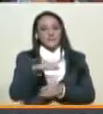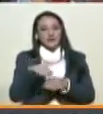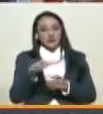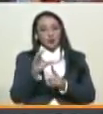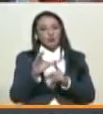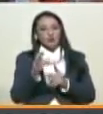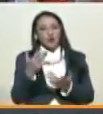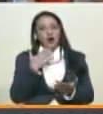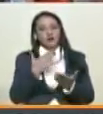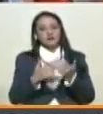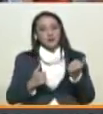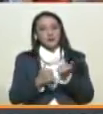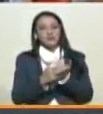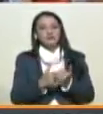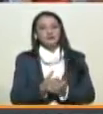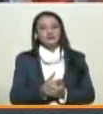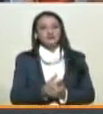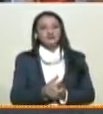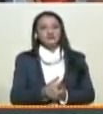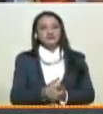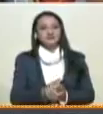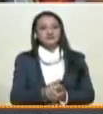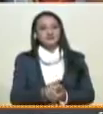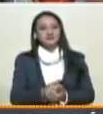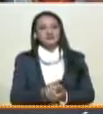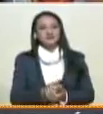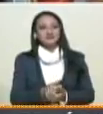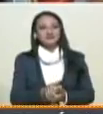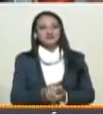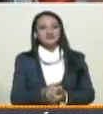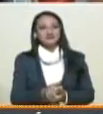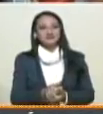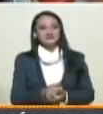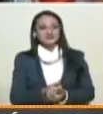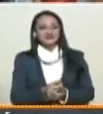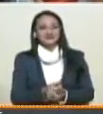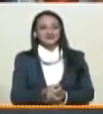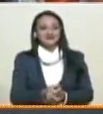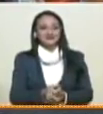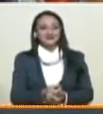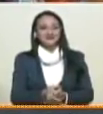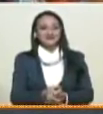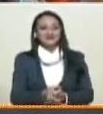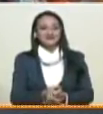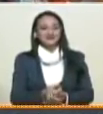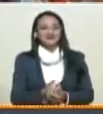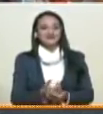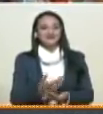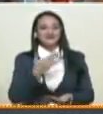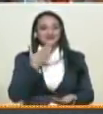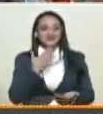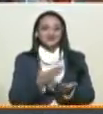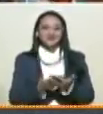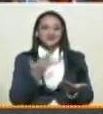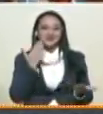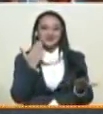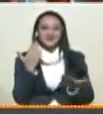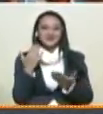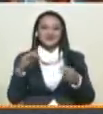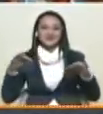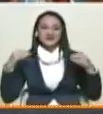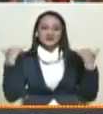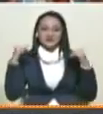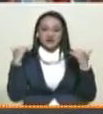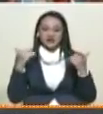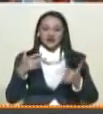a todo el apoyo del presidente Nicolás Maduro, estamos haciendo un gran esfuerzo por sostener estas parrandas, por proyectarlas, para que el pueblo se